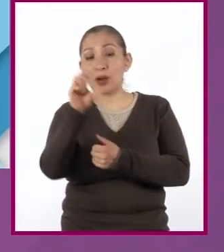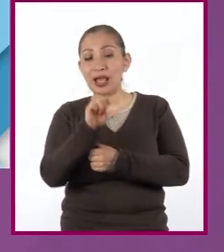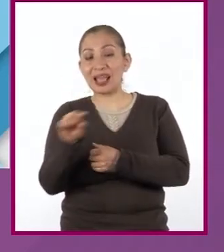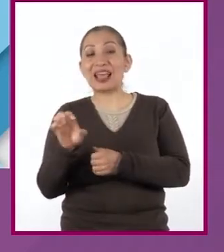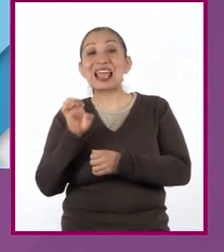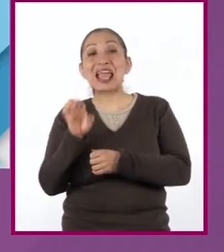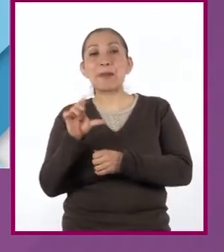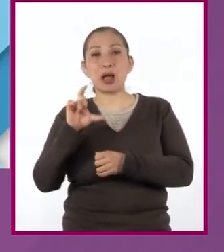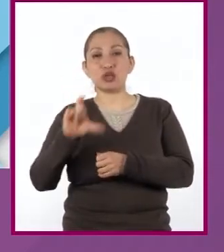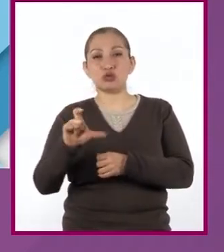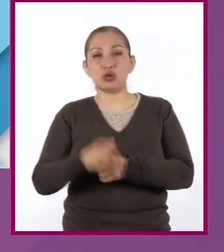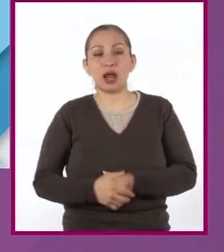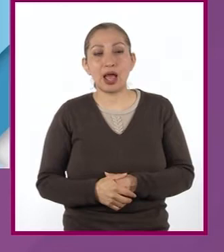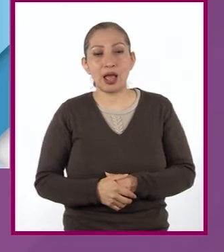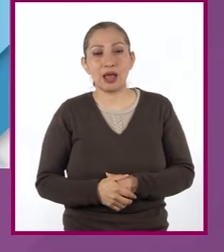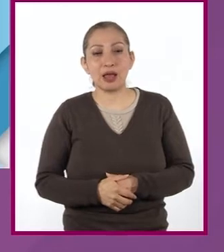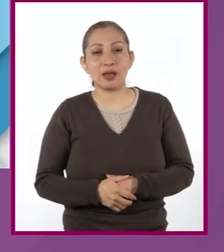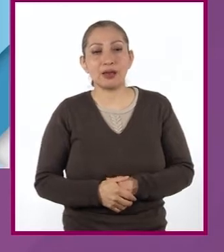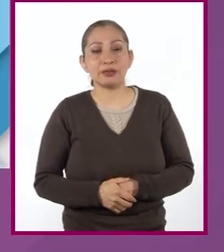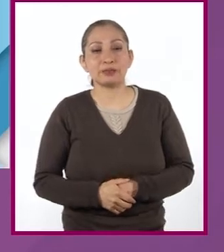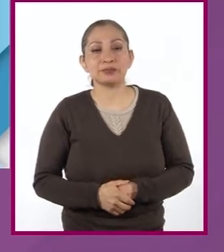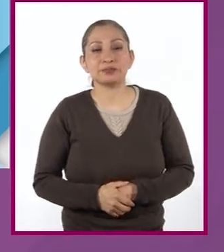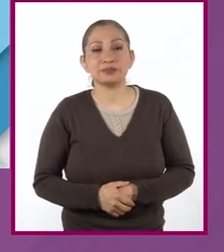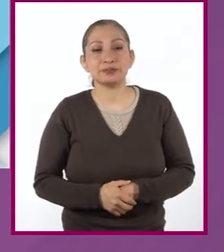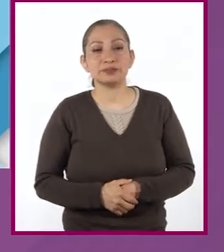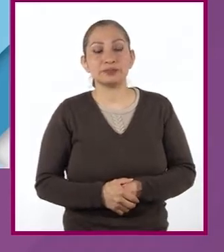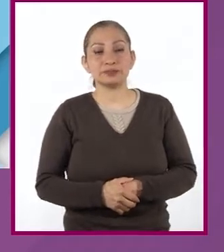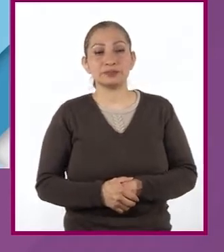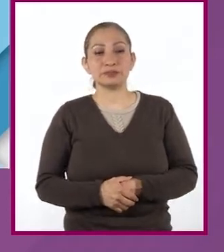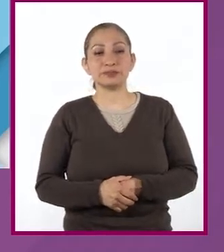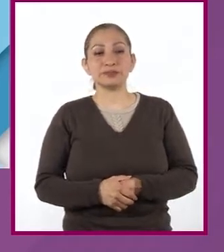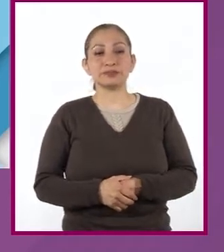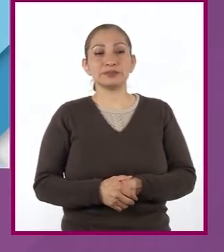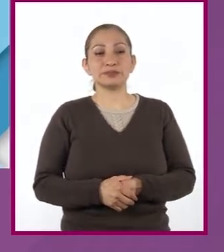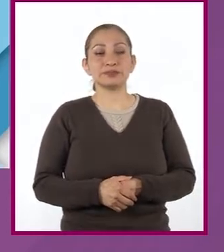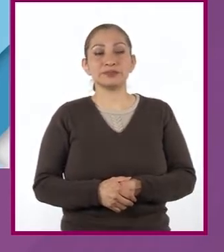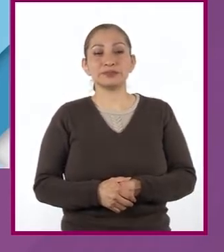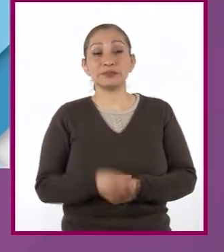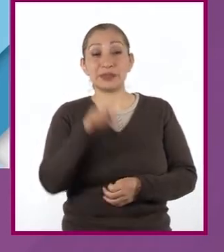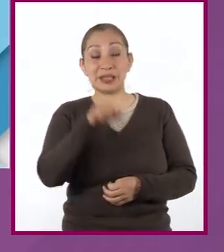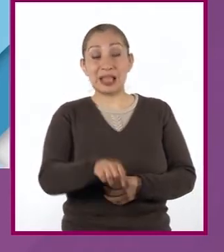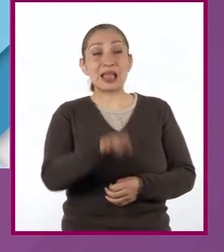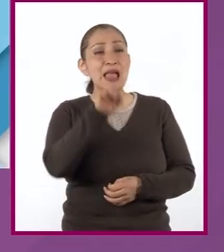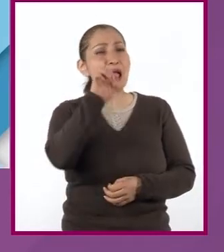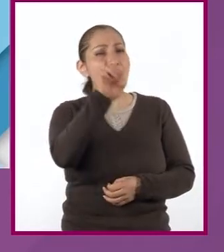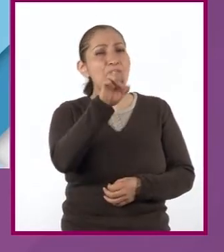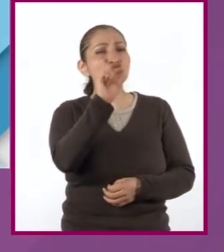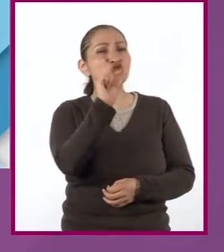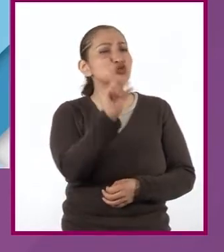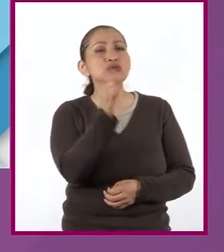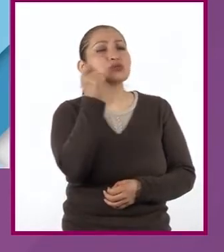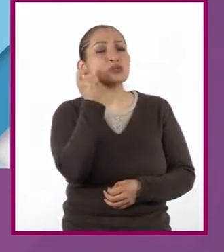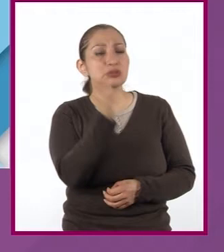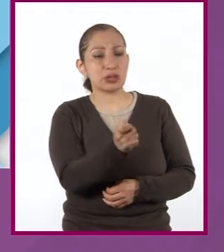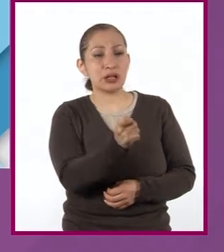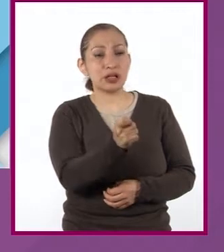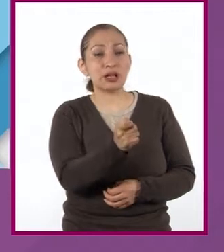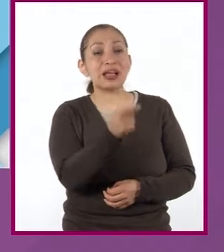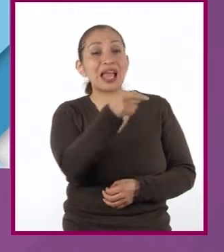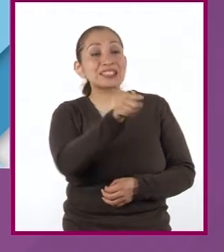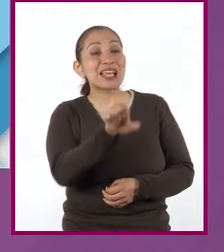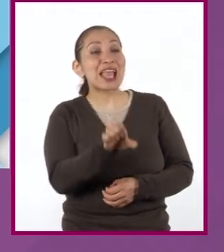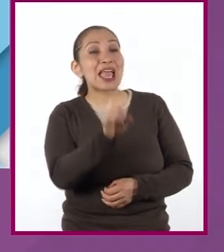mayúscula entre E mayúscula, donde la letra E minúscula denota